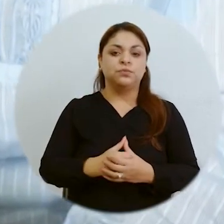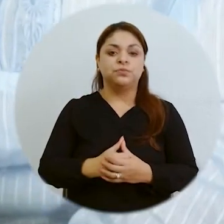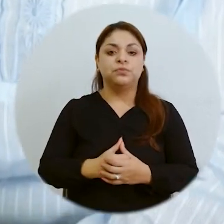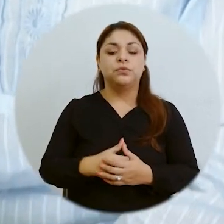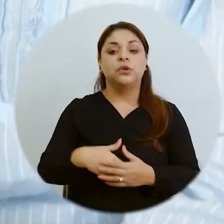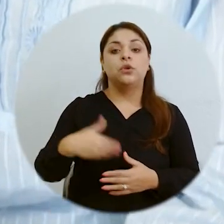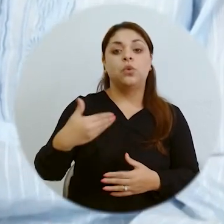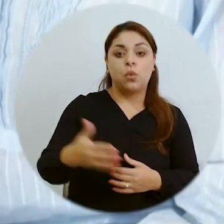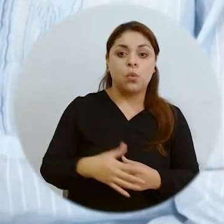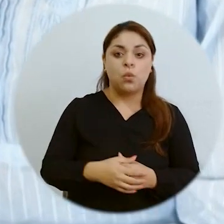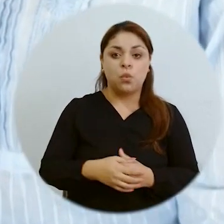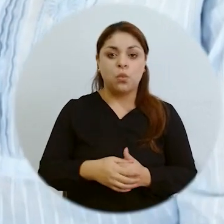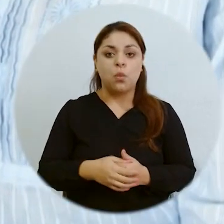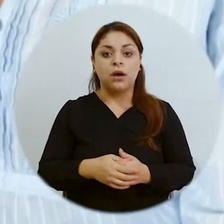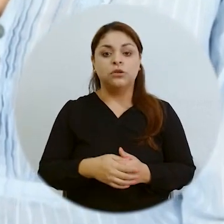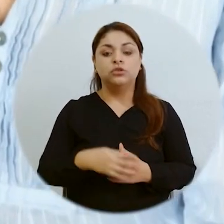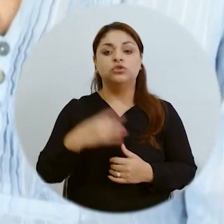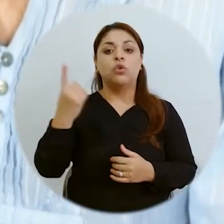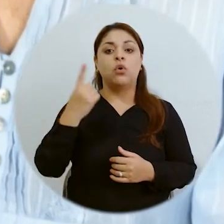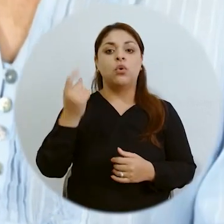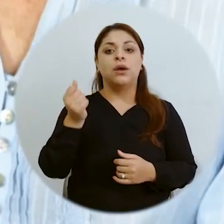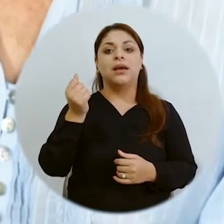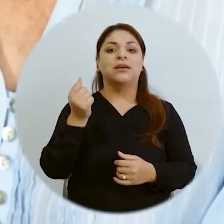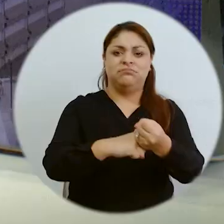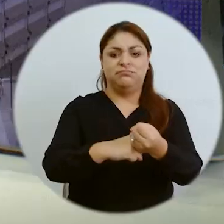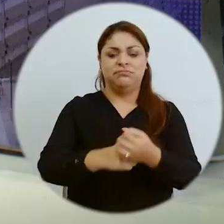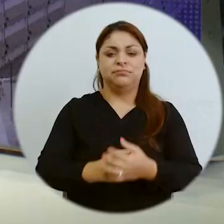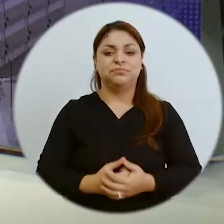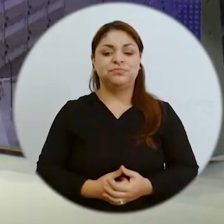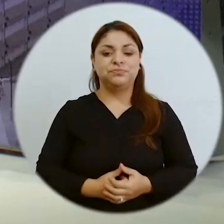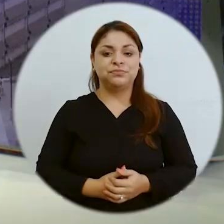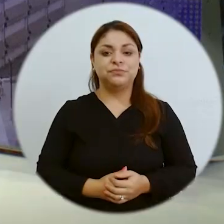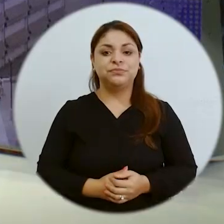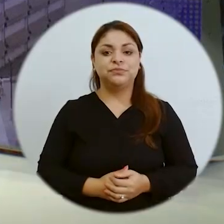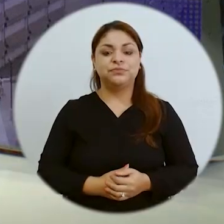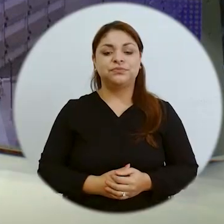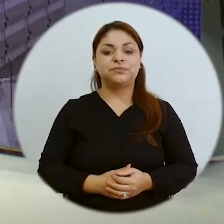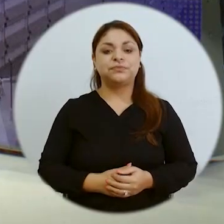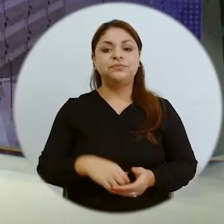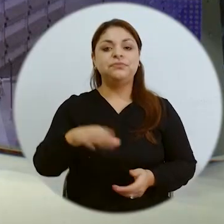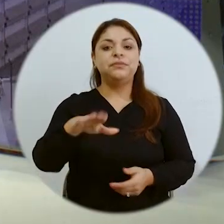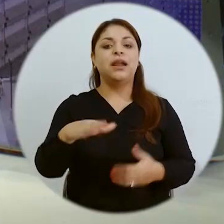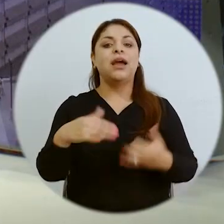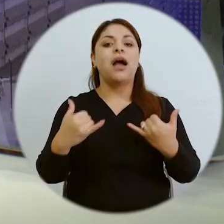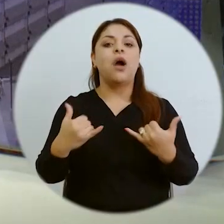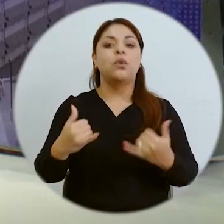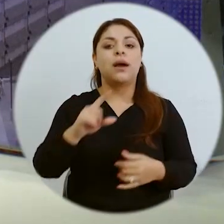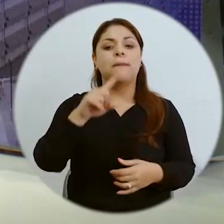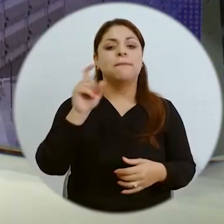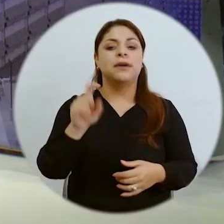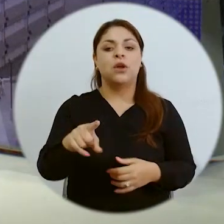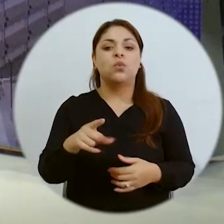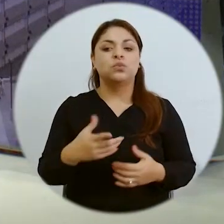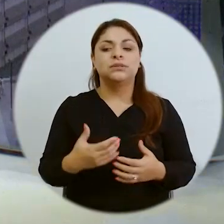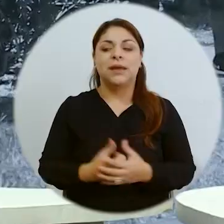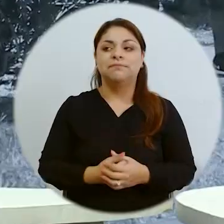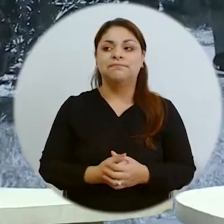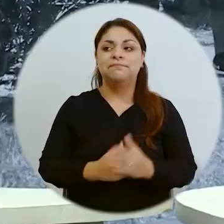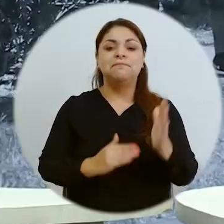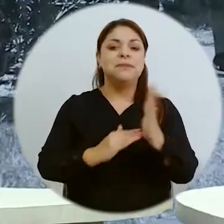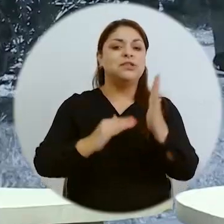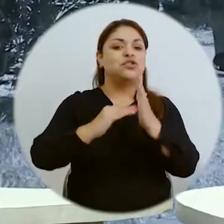ahorre si está sobreendeudada, o no hay incentivo para ahorrar cuando uno ve que la tasa es del